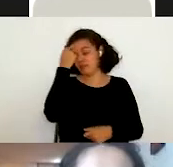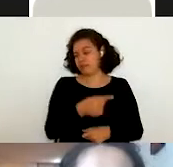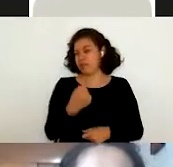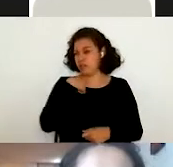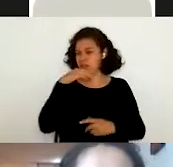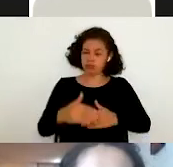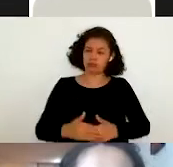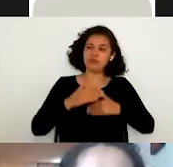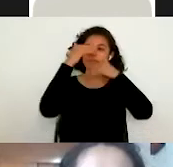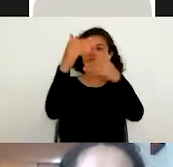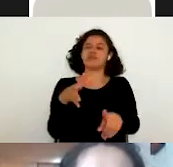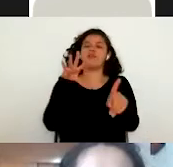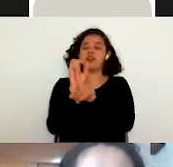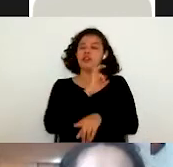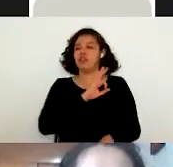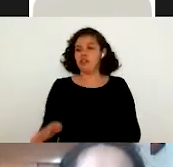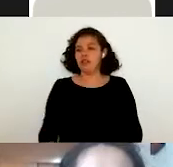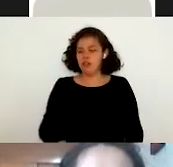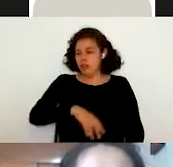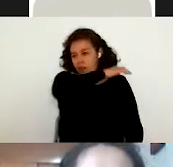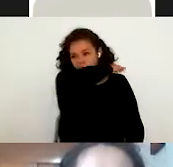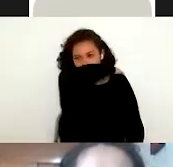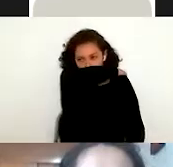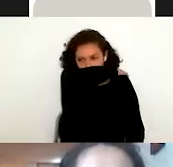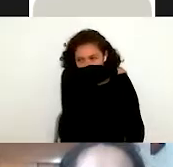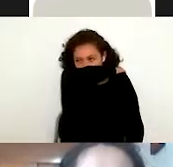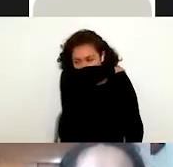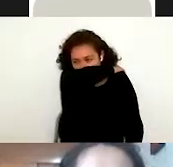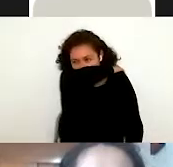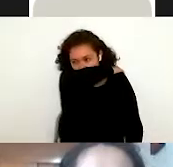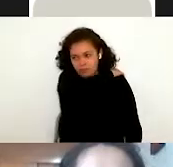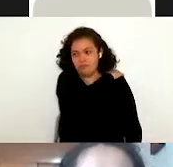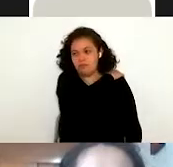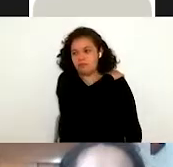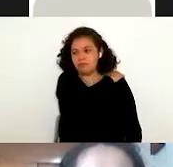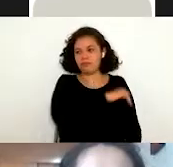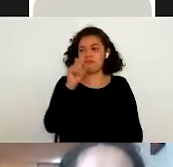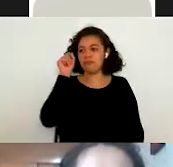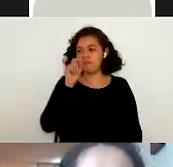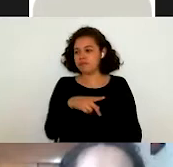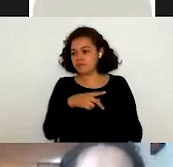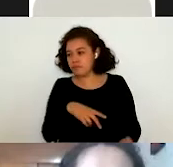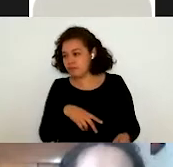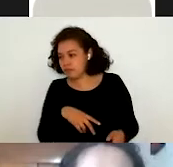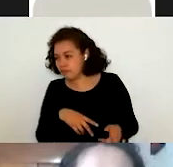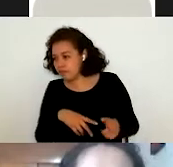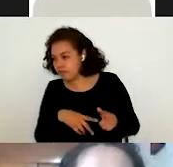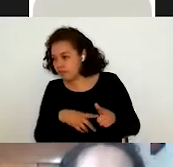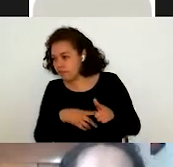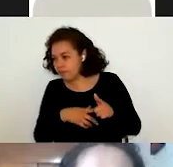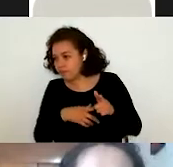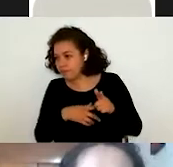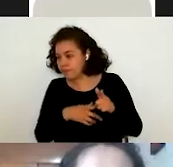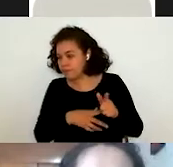al objetivo que me estoy planteando, ¿no? Y también en la parte del seguimiento y el